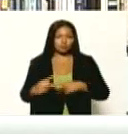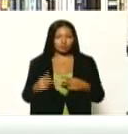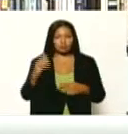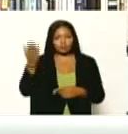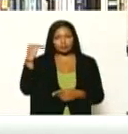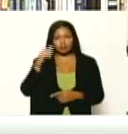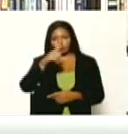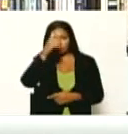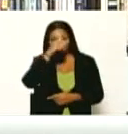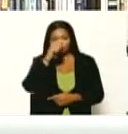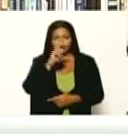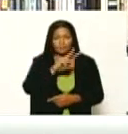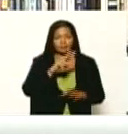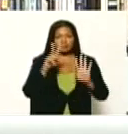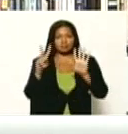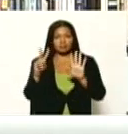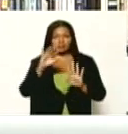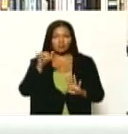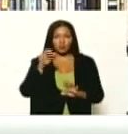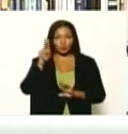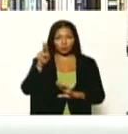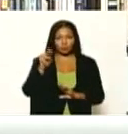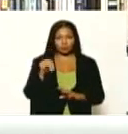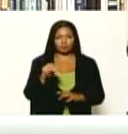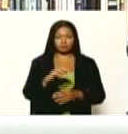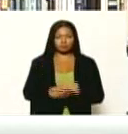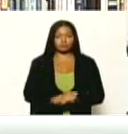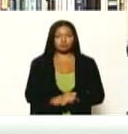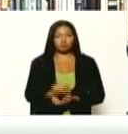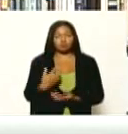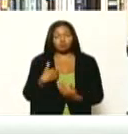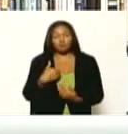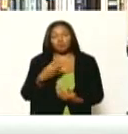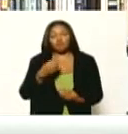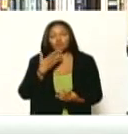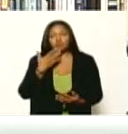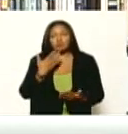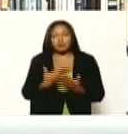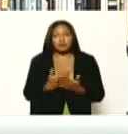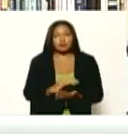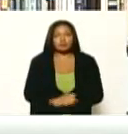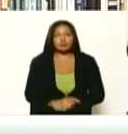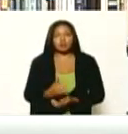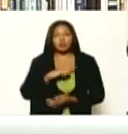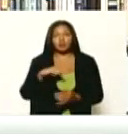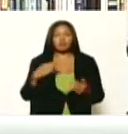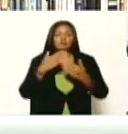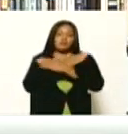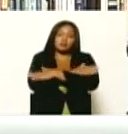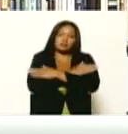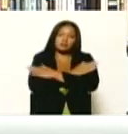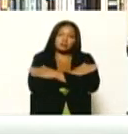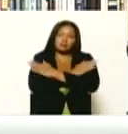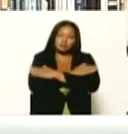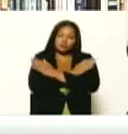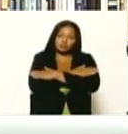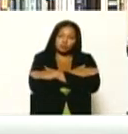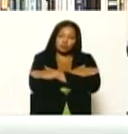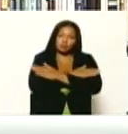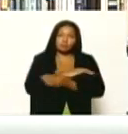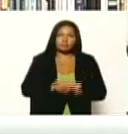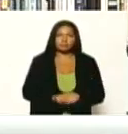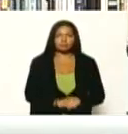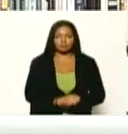pasado domingo 27 de junio, mi agradecimiento y nuestras felicitaciones a